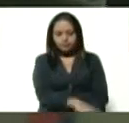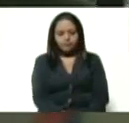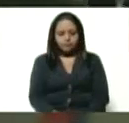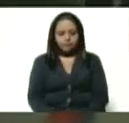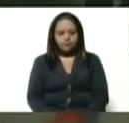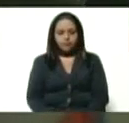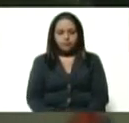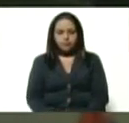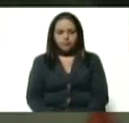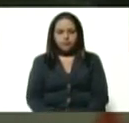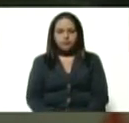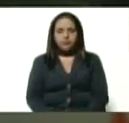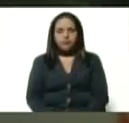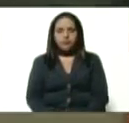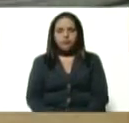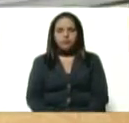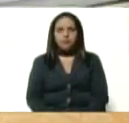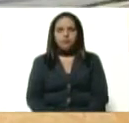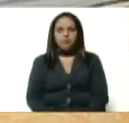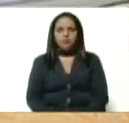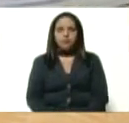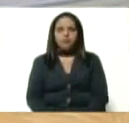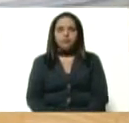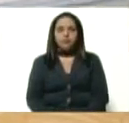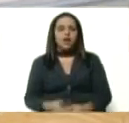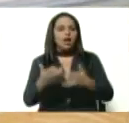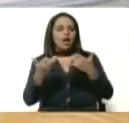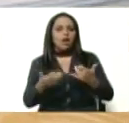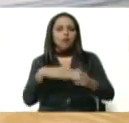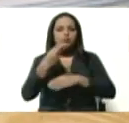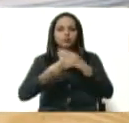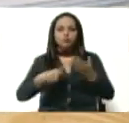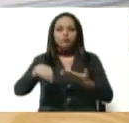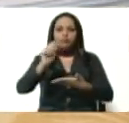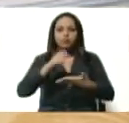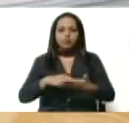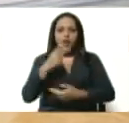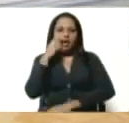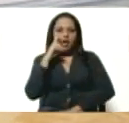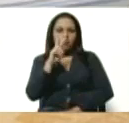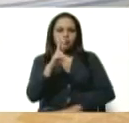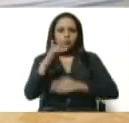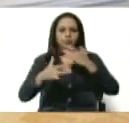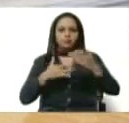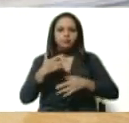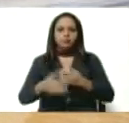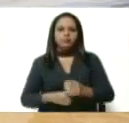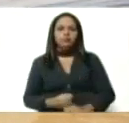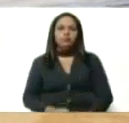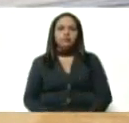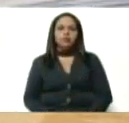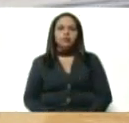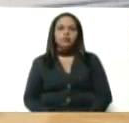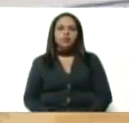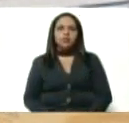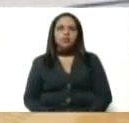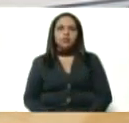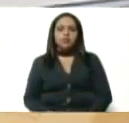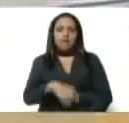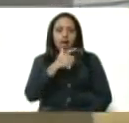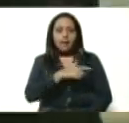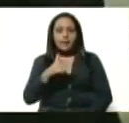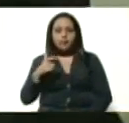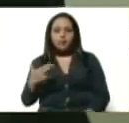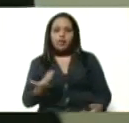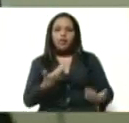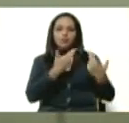Ahora le corresponde estampar su rúbrica, lo vemos a través de las imágenes, parte de lo que ha sido el desplazamiento de las autoridades